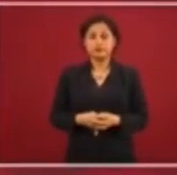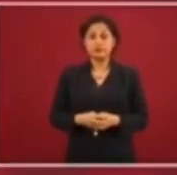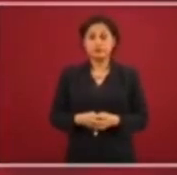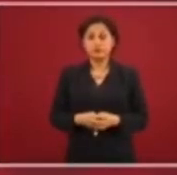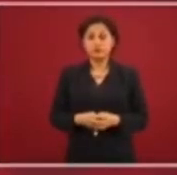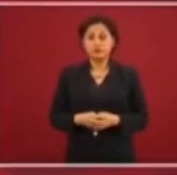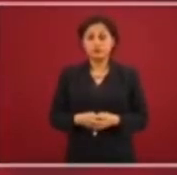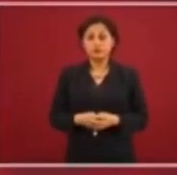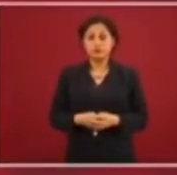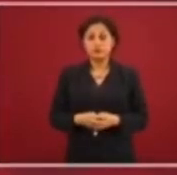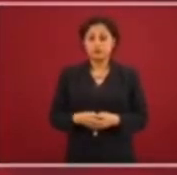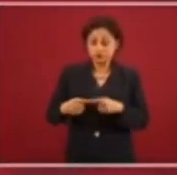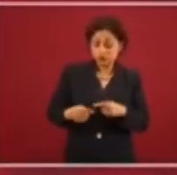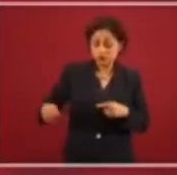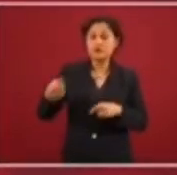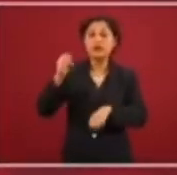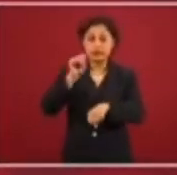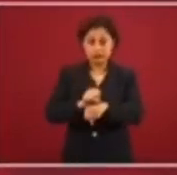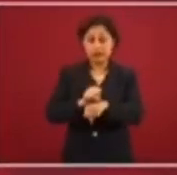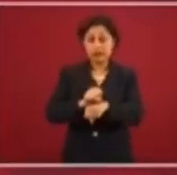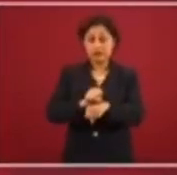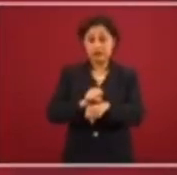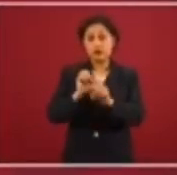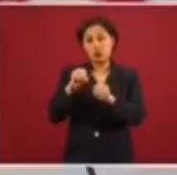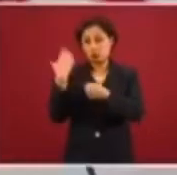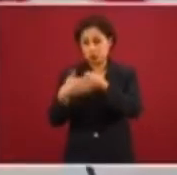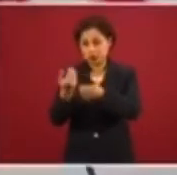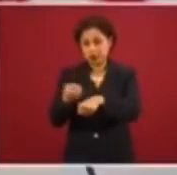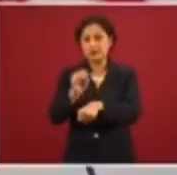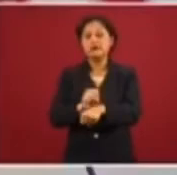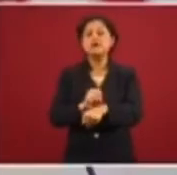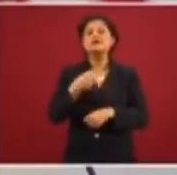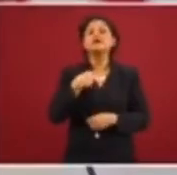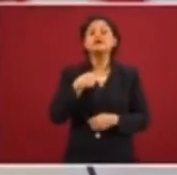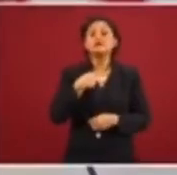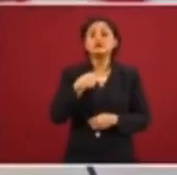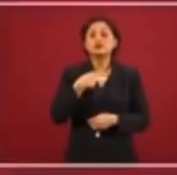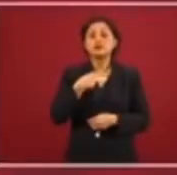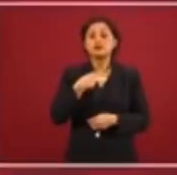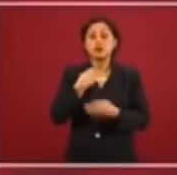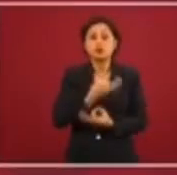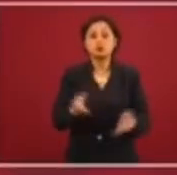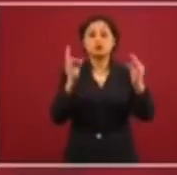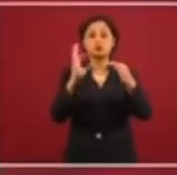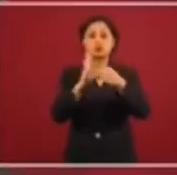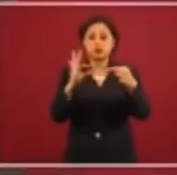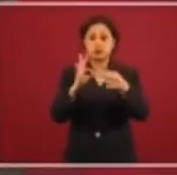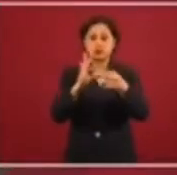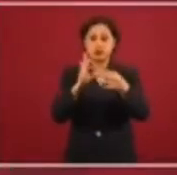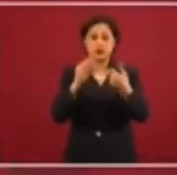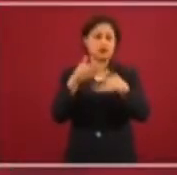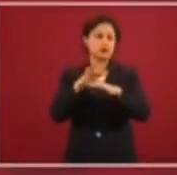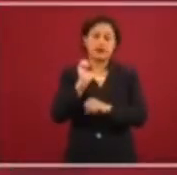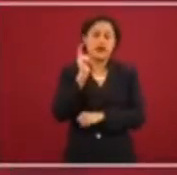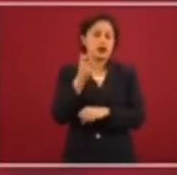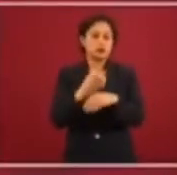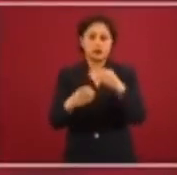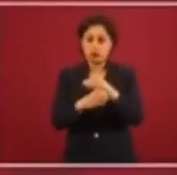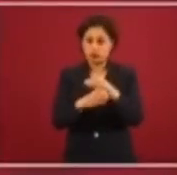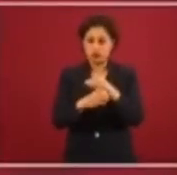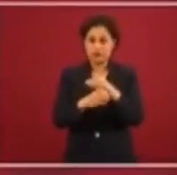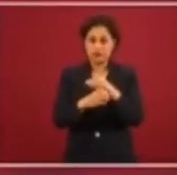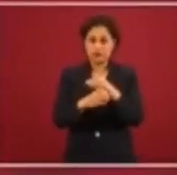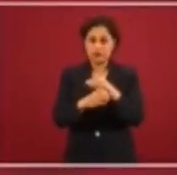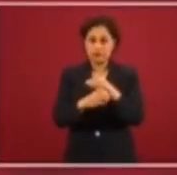en esta semana posiblemente, o en la próxima, voy a hacer un anuncio especial que tiene que